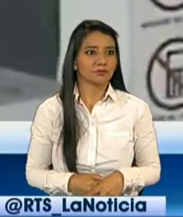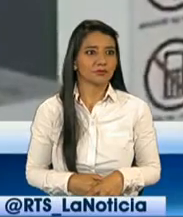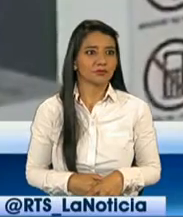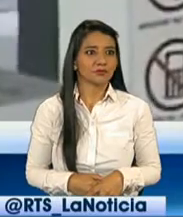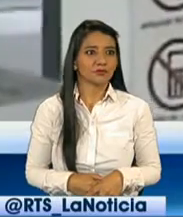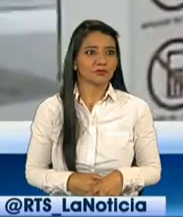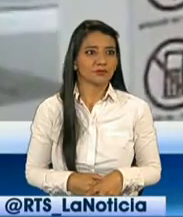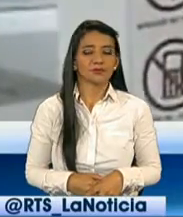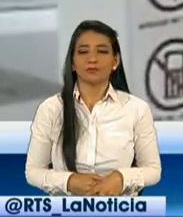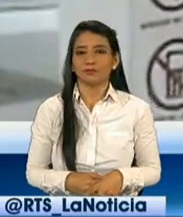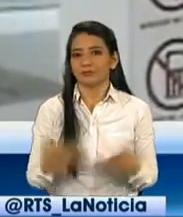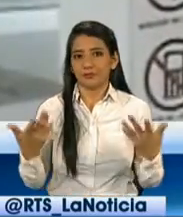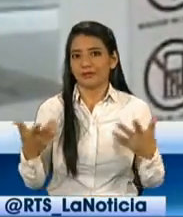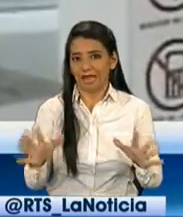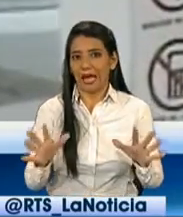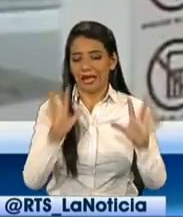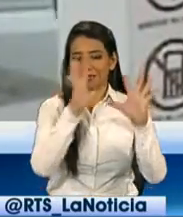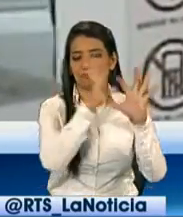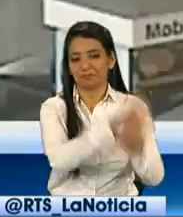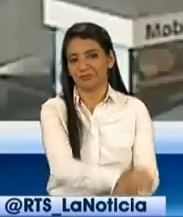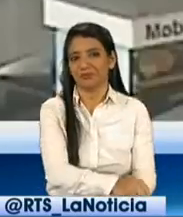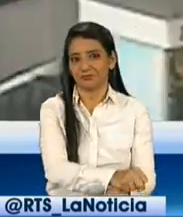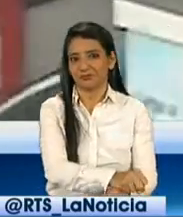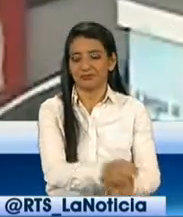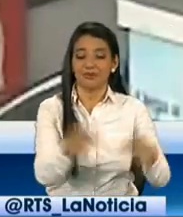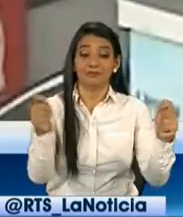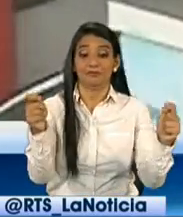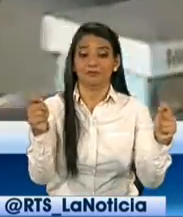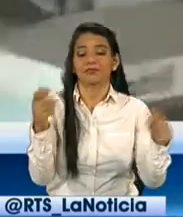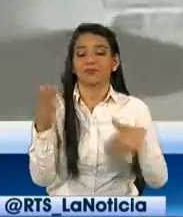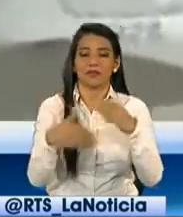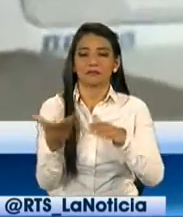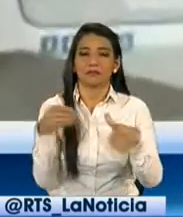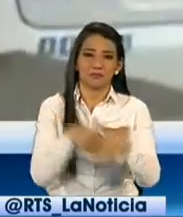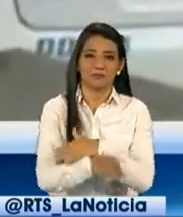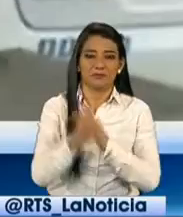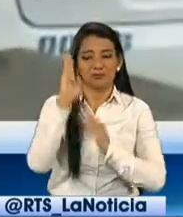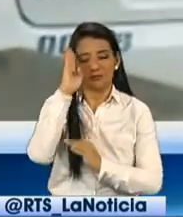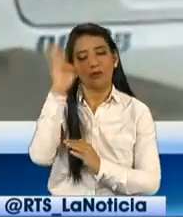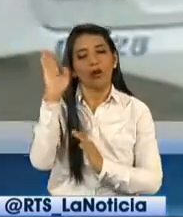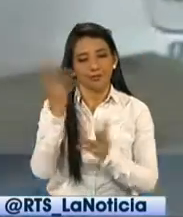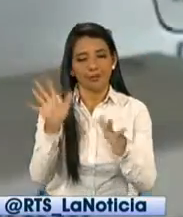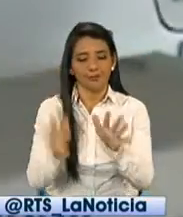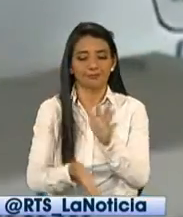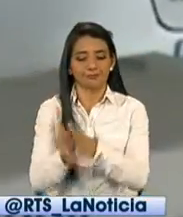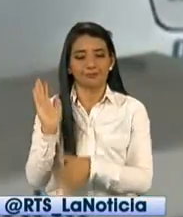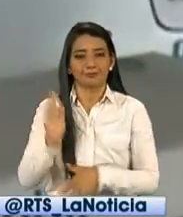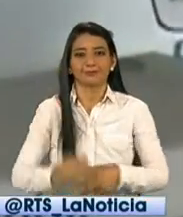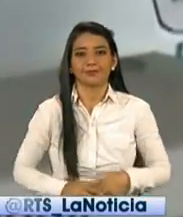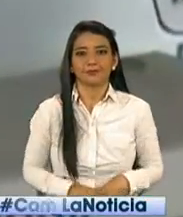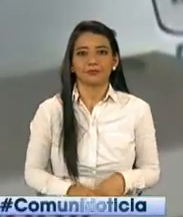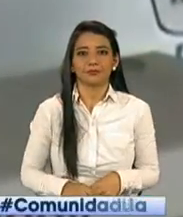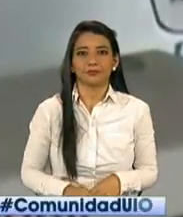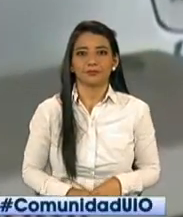Y fue agarrada, después retenida y llevada en la patrulla, informó Julio César Saona.